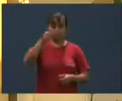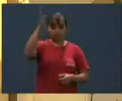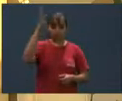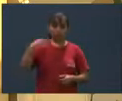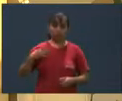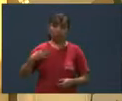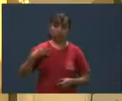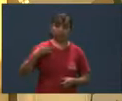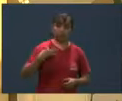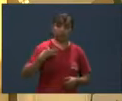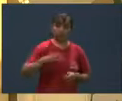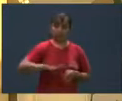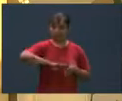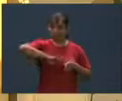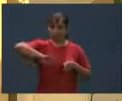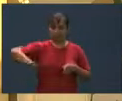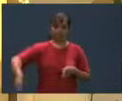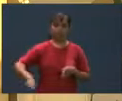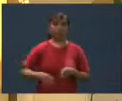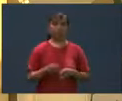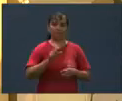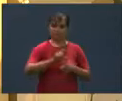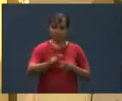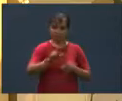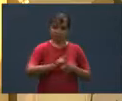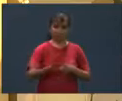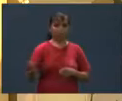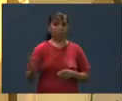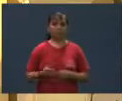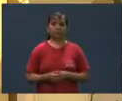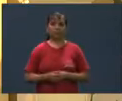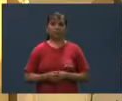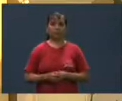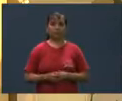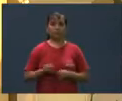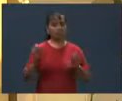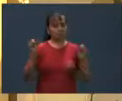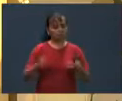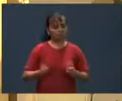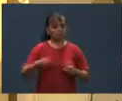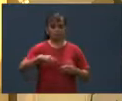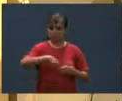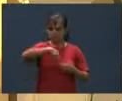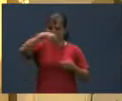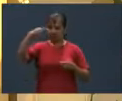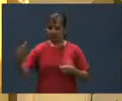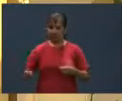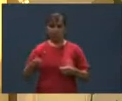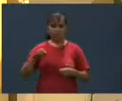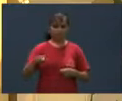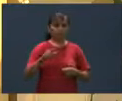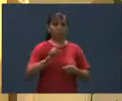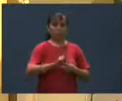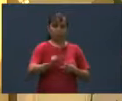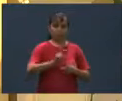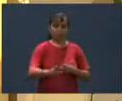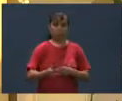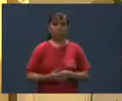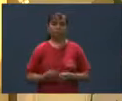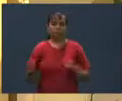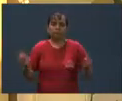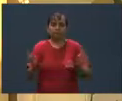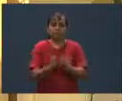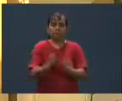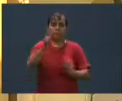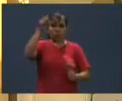a estar desapegados, a ser capaz de renunciar para estar con Él, que mi vida